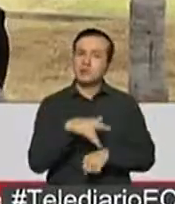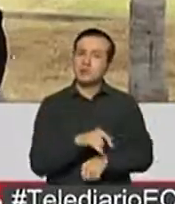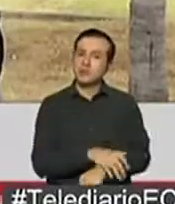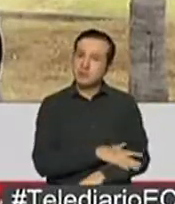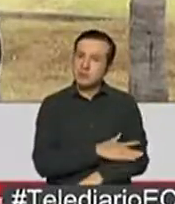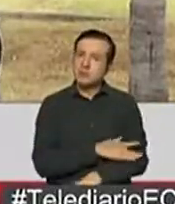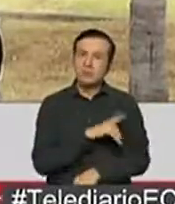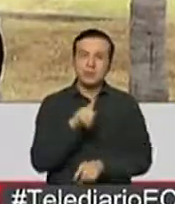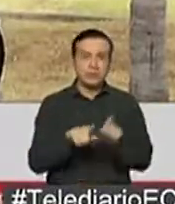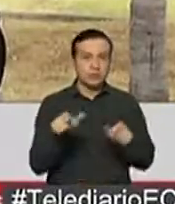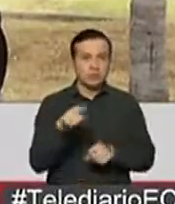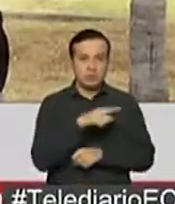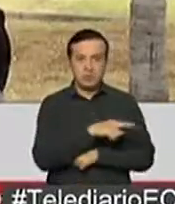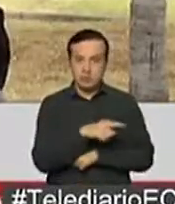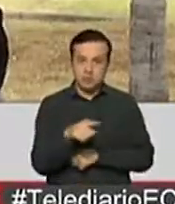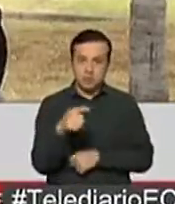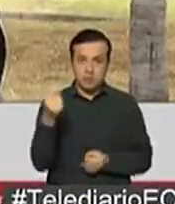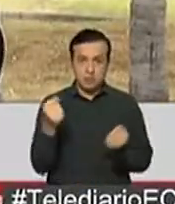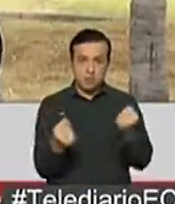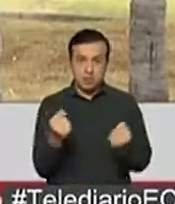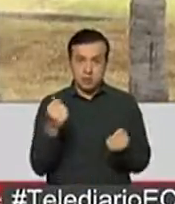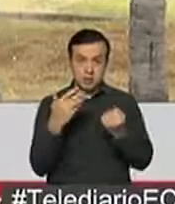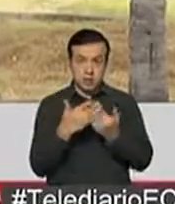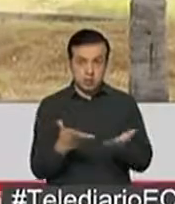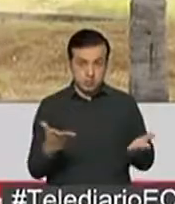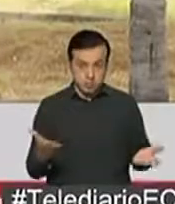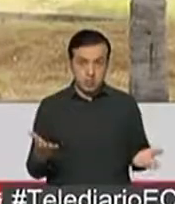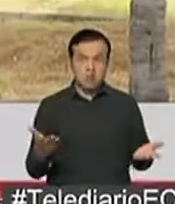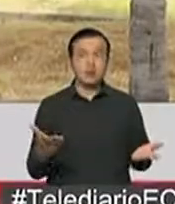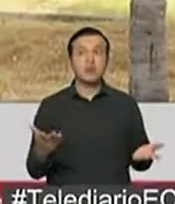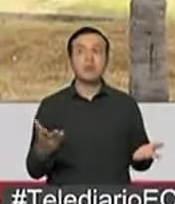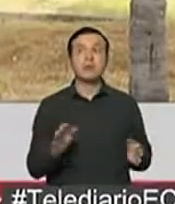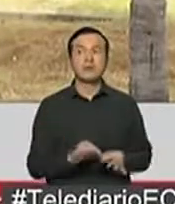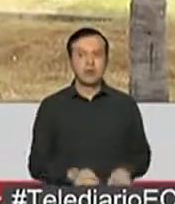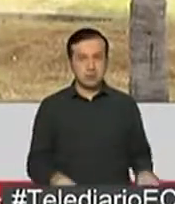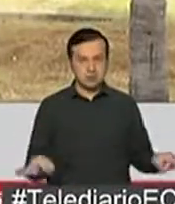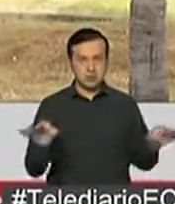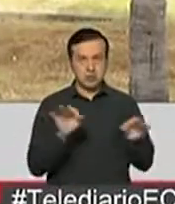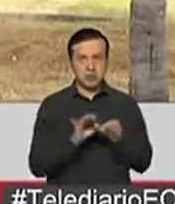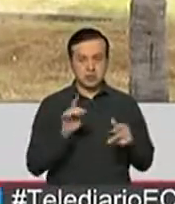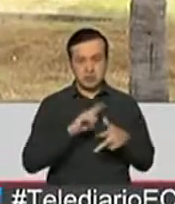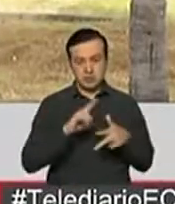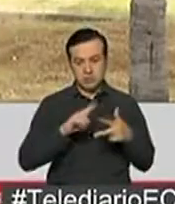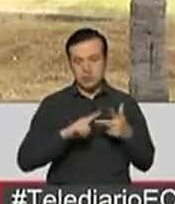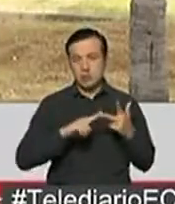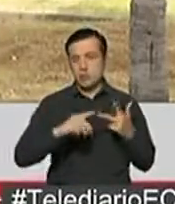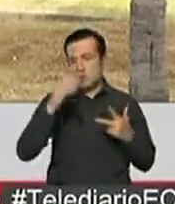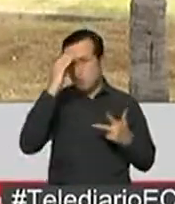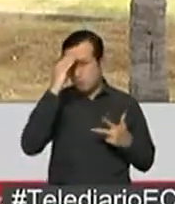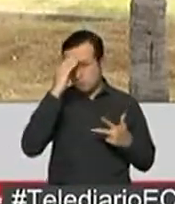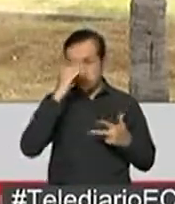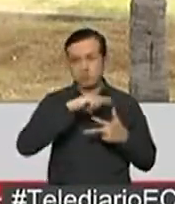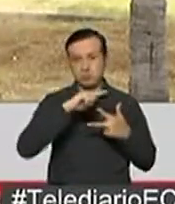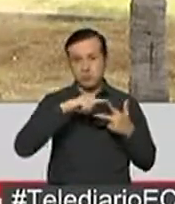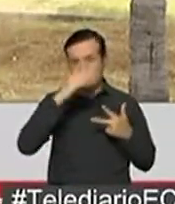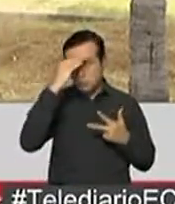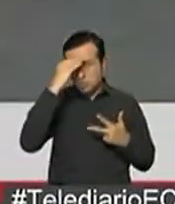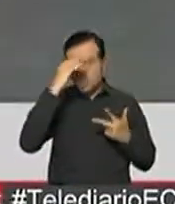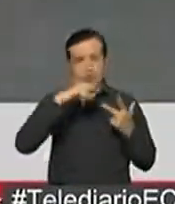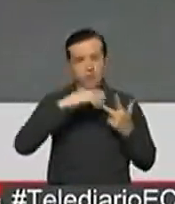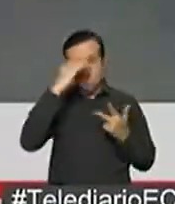de quienes van conduciendo un vehículo entonces es fundamental tres cosas educación educación y educación